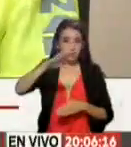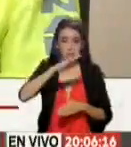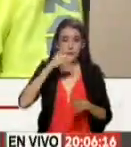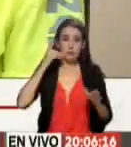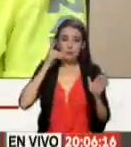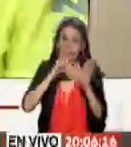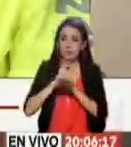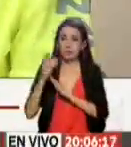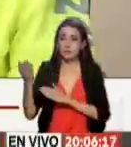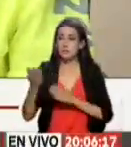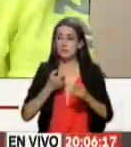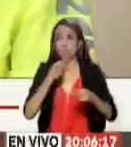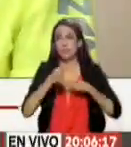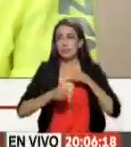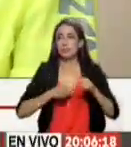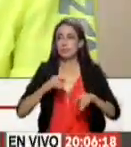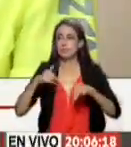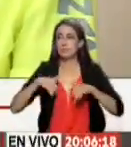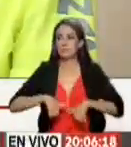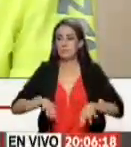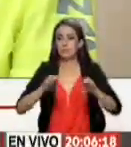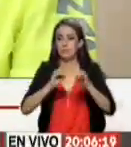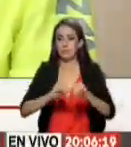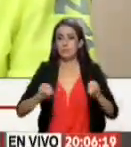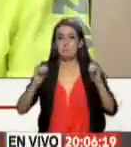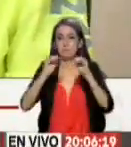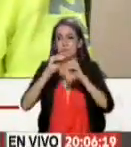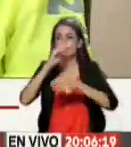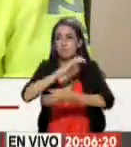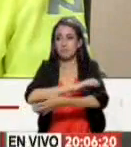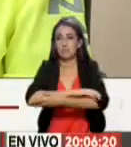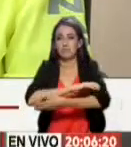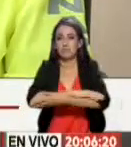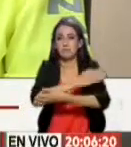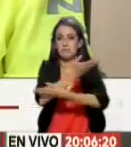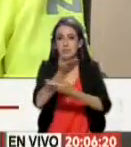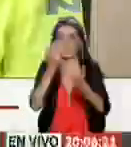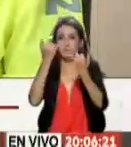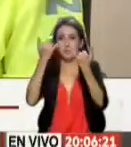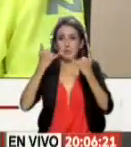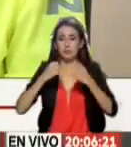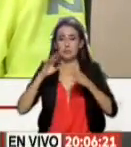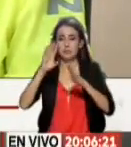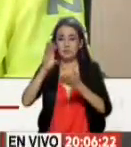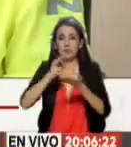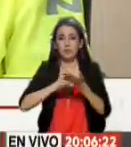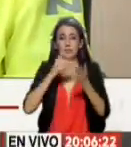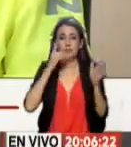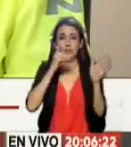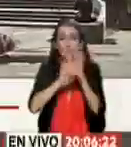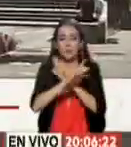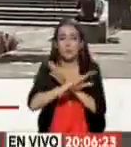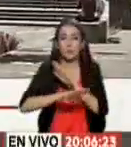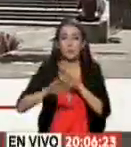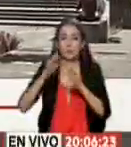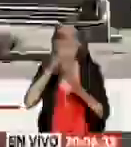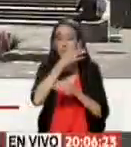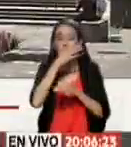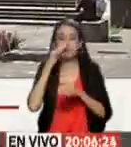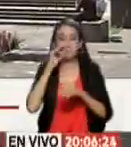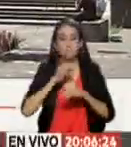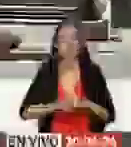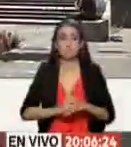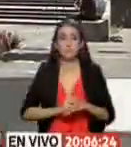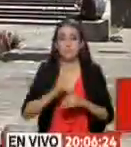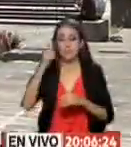a... Entonces, esta plataforma nos está sirviendo para nosotros poder receptar la denuncia de manera confidencial. Ruth coincide en